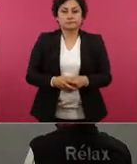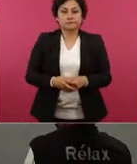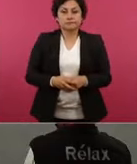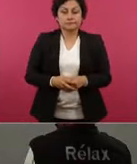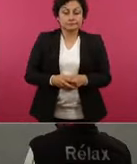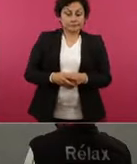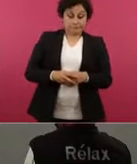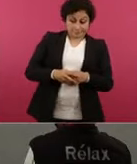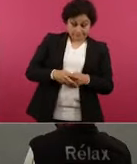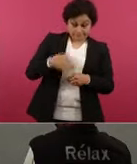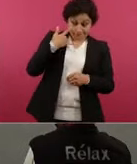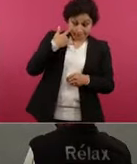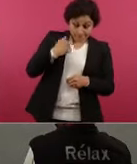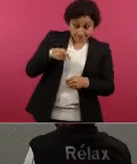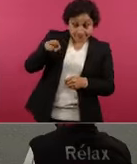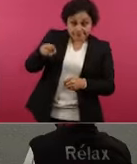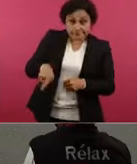ministro?